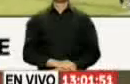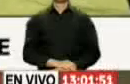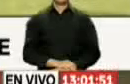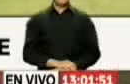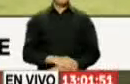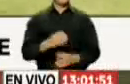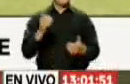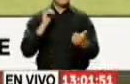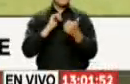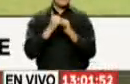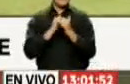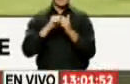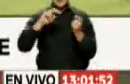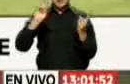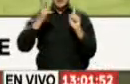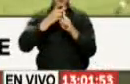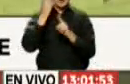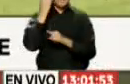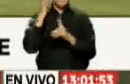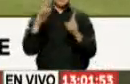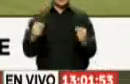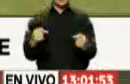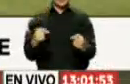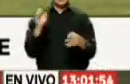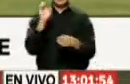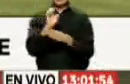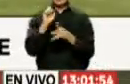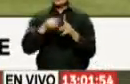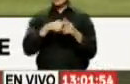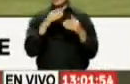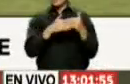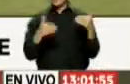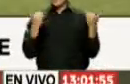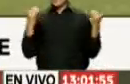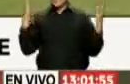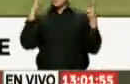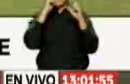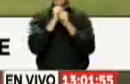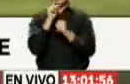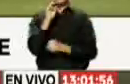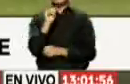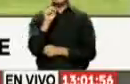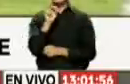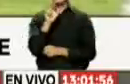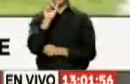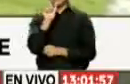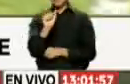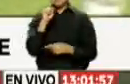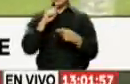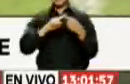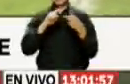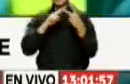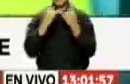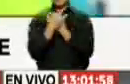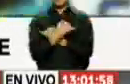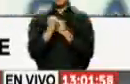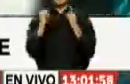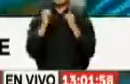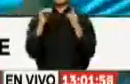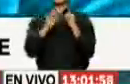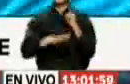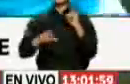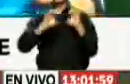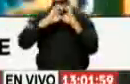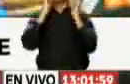Y en los deportes, la segunda fecha del campeonato ecuatoriano inicia esta noche. Macará e Independiente del Valle se enfrentan en el